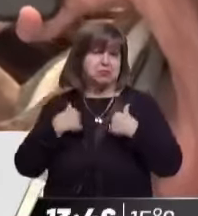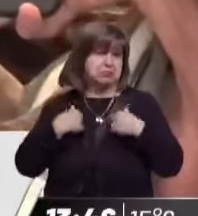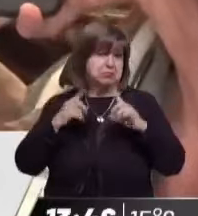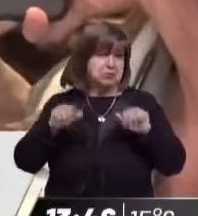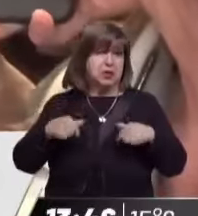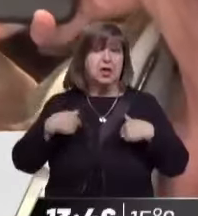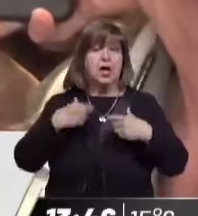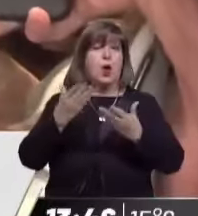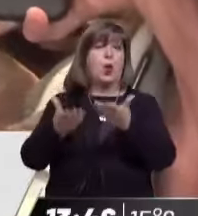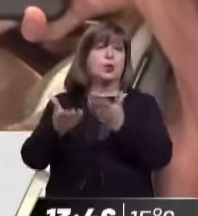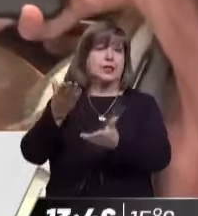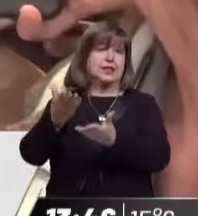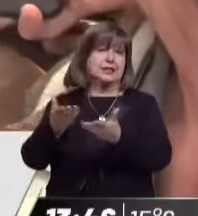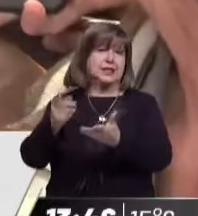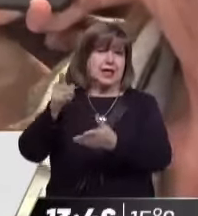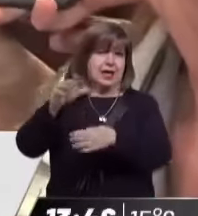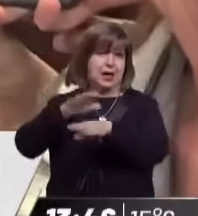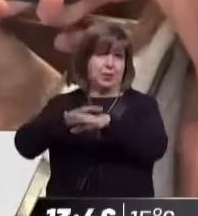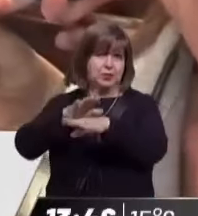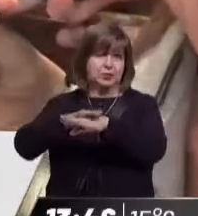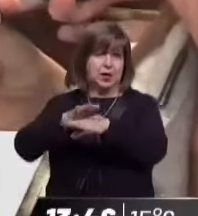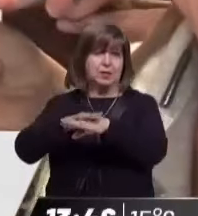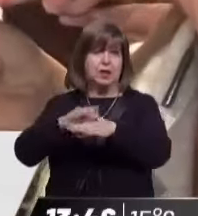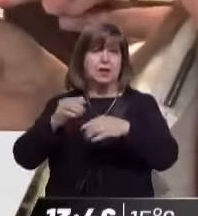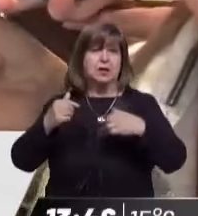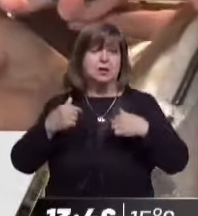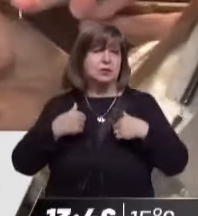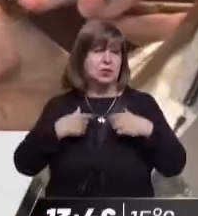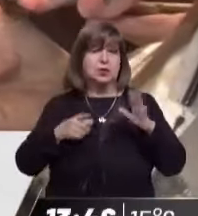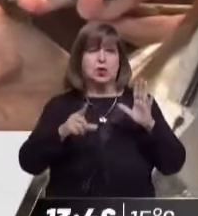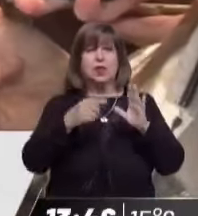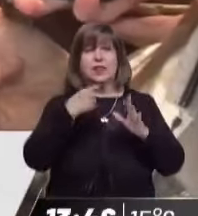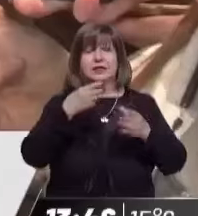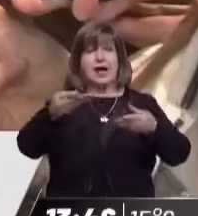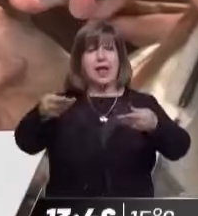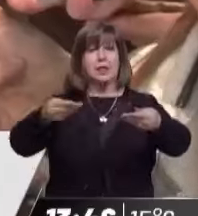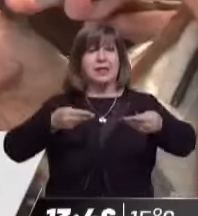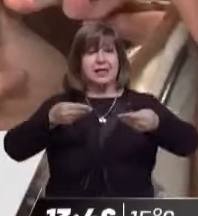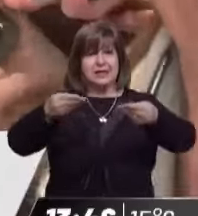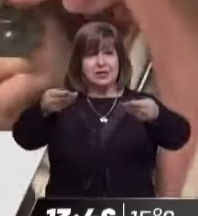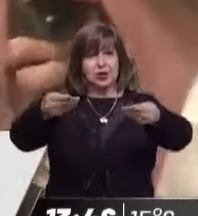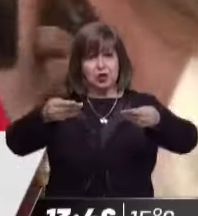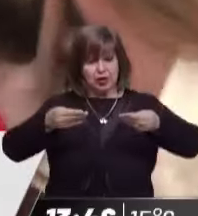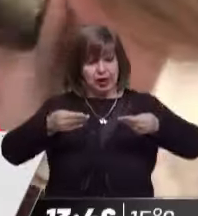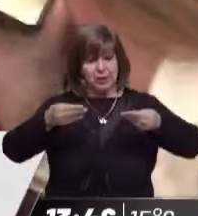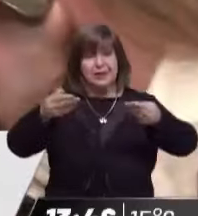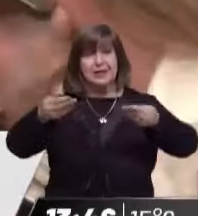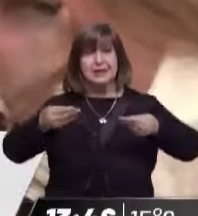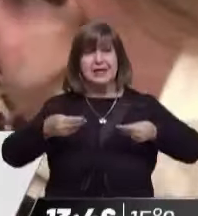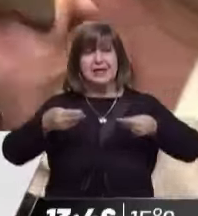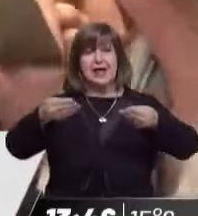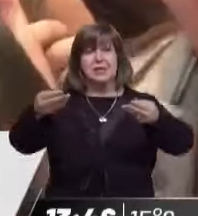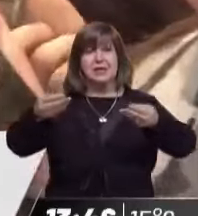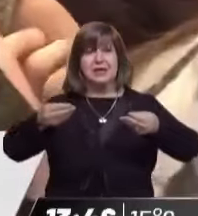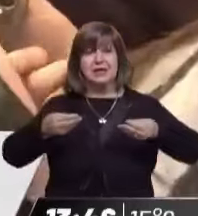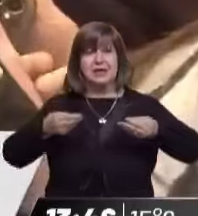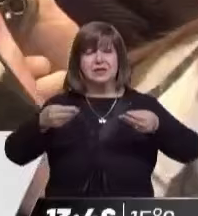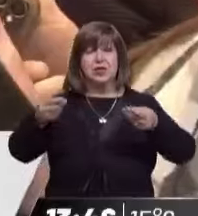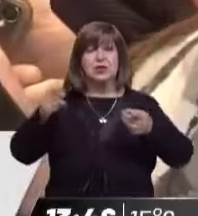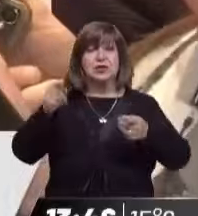justicia. Nosotros simplemente lo que tenemos es la administración de los detenidos. ¿Cuál es su sentimiento para con el